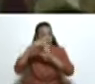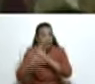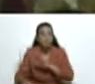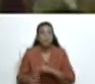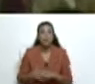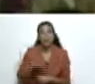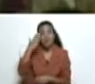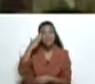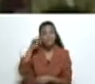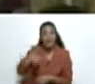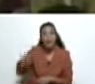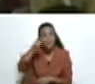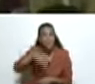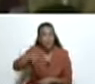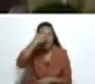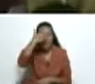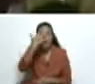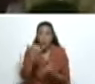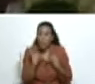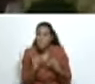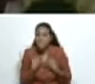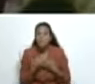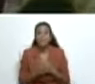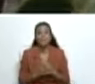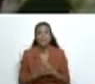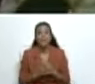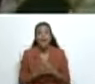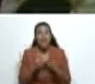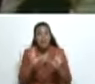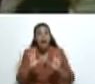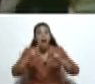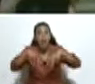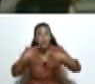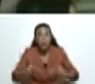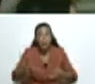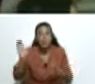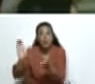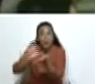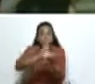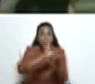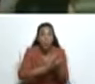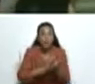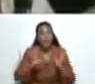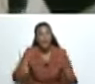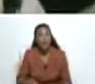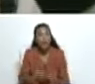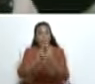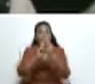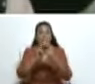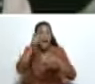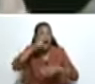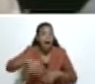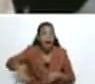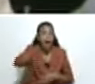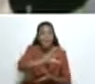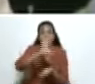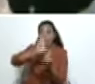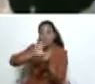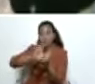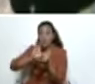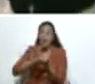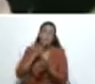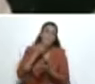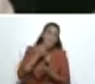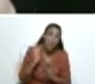construcción del futuro que quiere la patria. También lo que llamamos la renaturalización de las ciudades, el reencuentro entre el campo y la ciudad, por